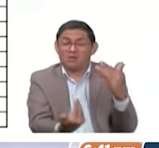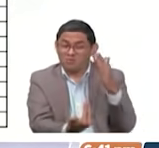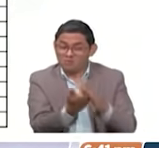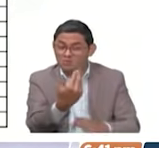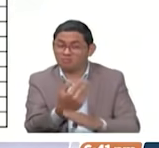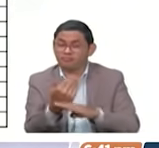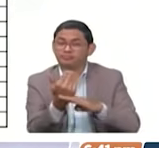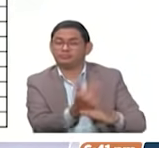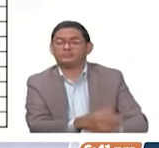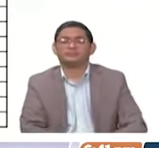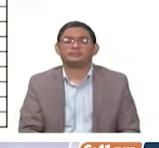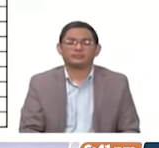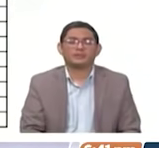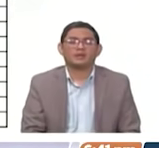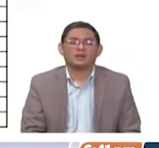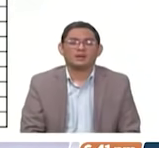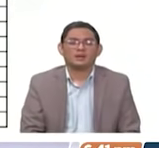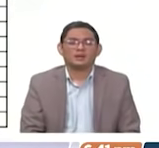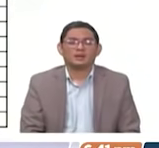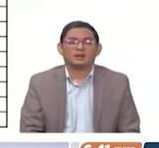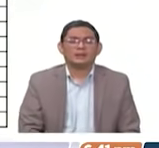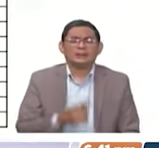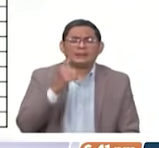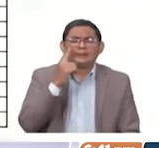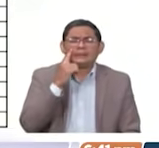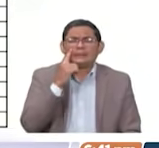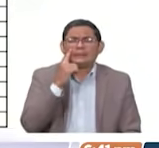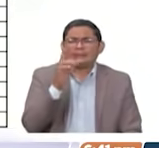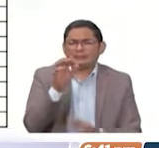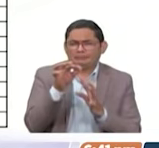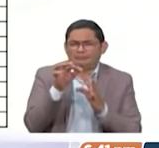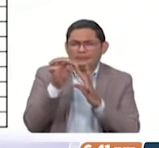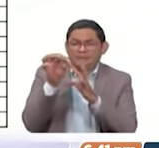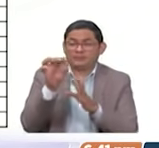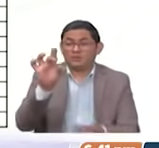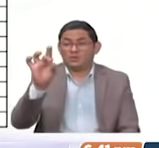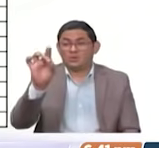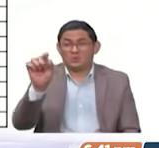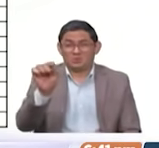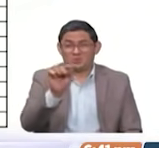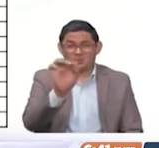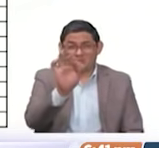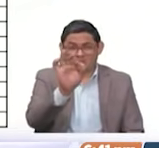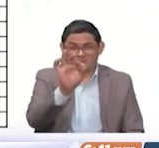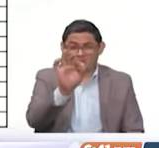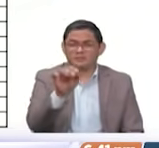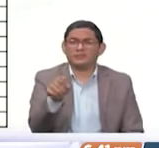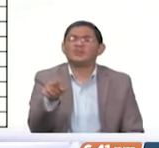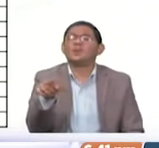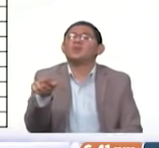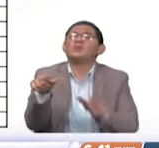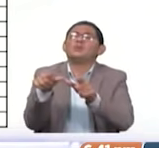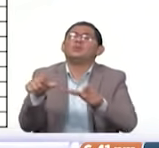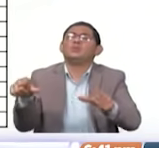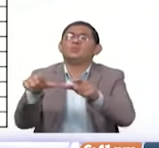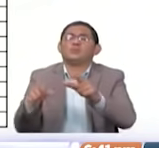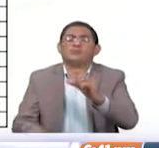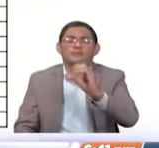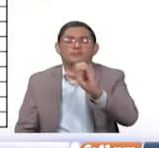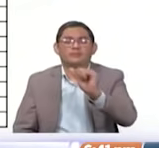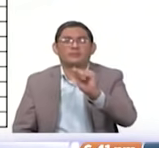en el circuito 89 es importante resaltar que el corregimiento que ha emitido estaremos aplicando